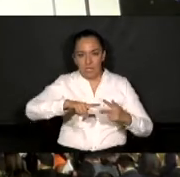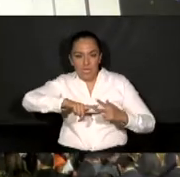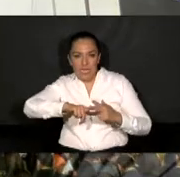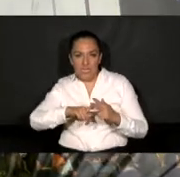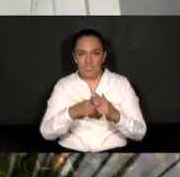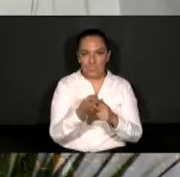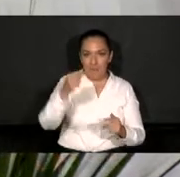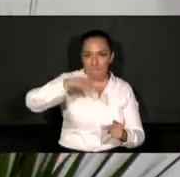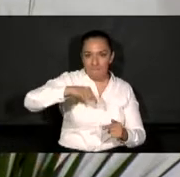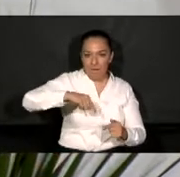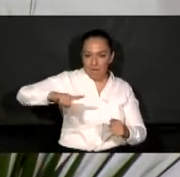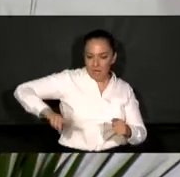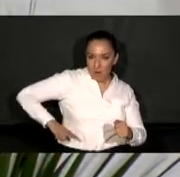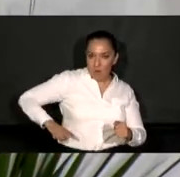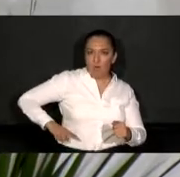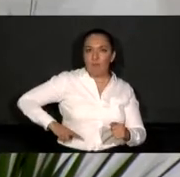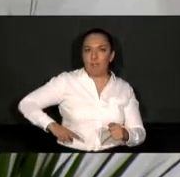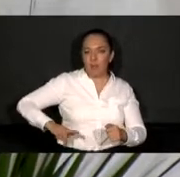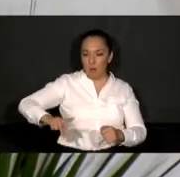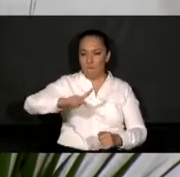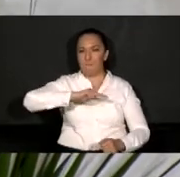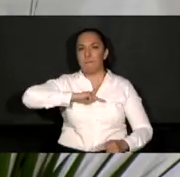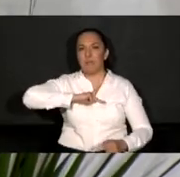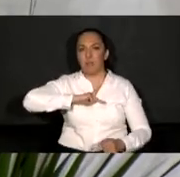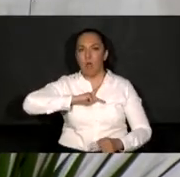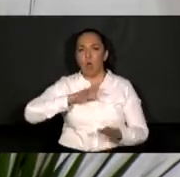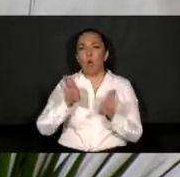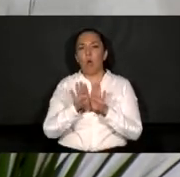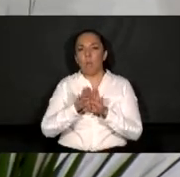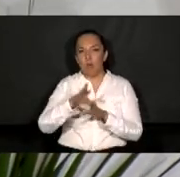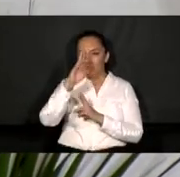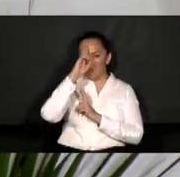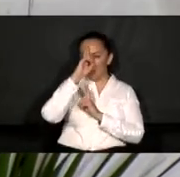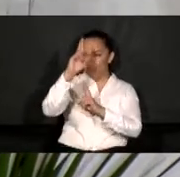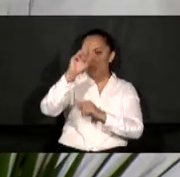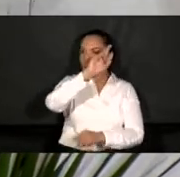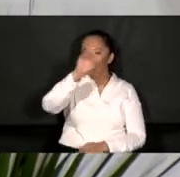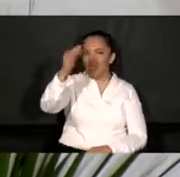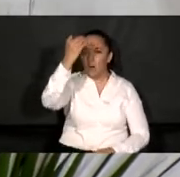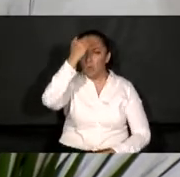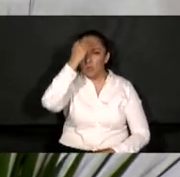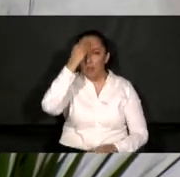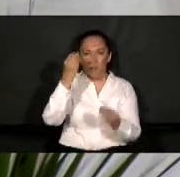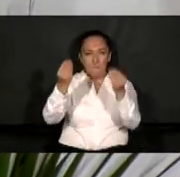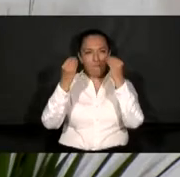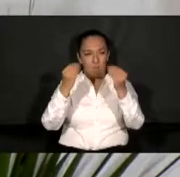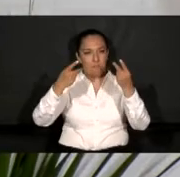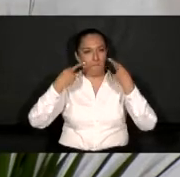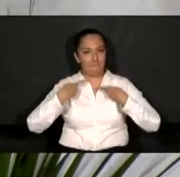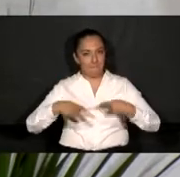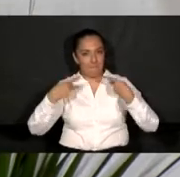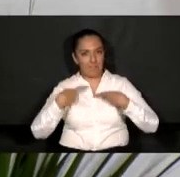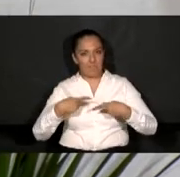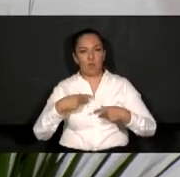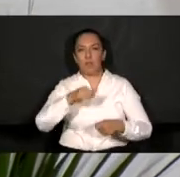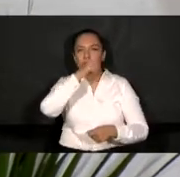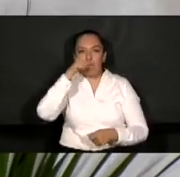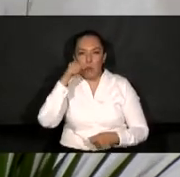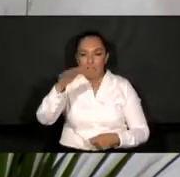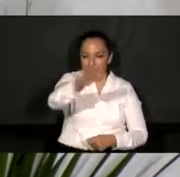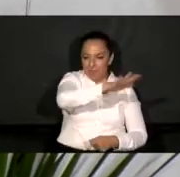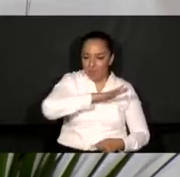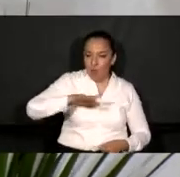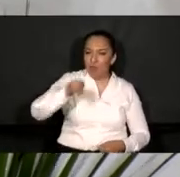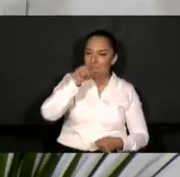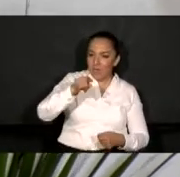Iniciamos aquí nuestro gobierno por respeto y reconocimiento a miles de juarenses que se distinguen por su emprendimiento,